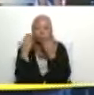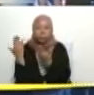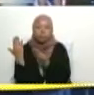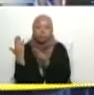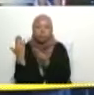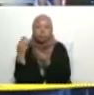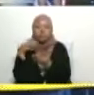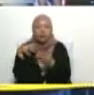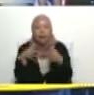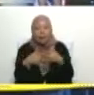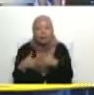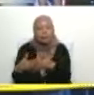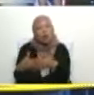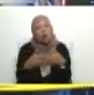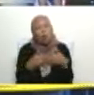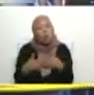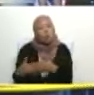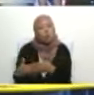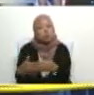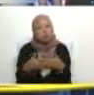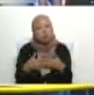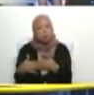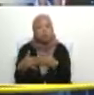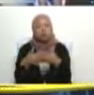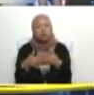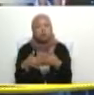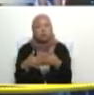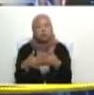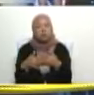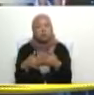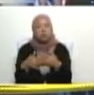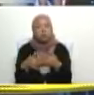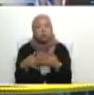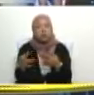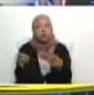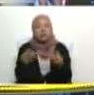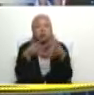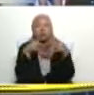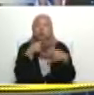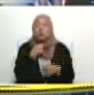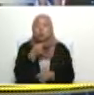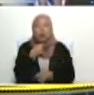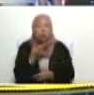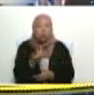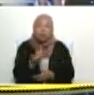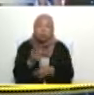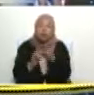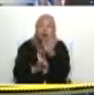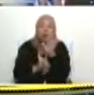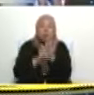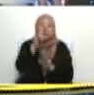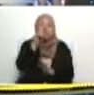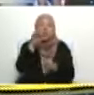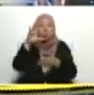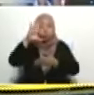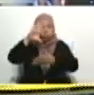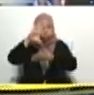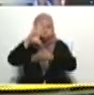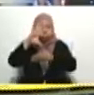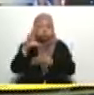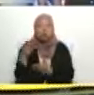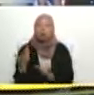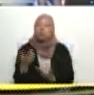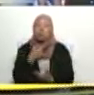Los Estados Unidos quedó con esa piedrita en el zapato, digámoslo de esa manera. Esa piedrita en el zapato luego